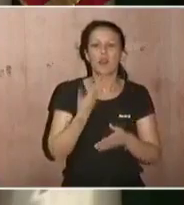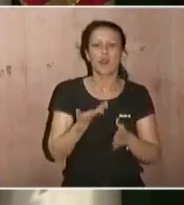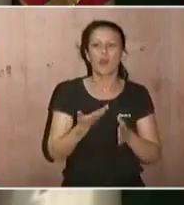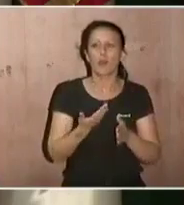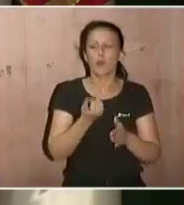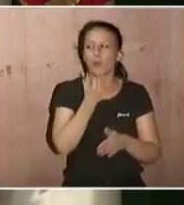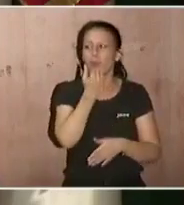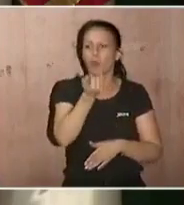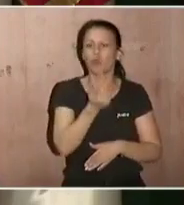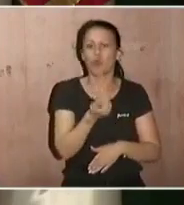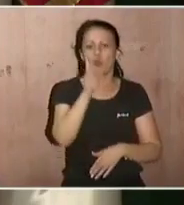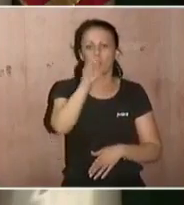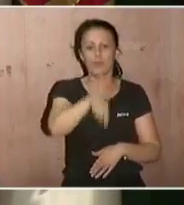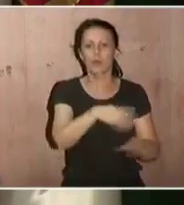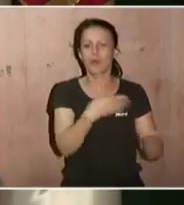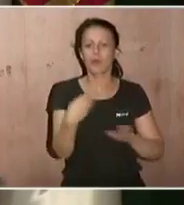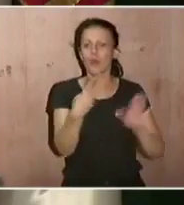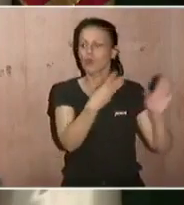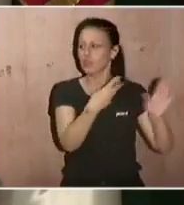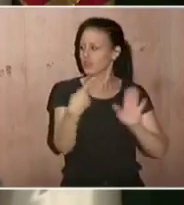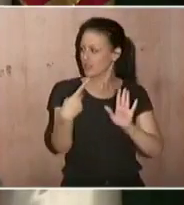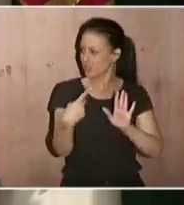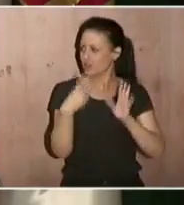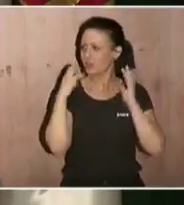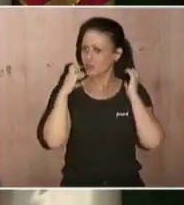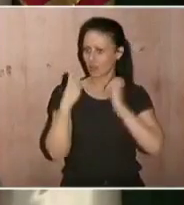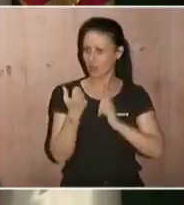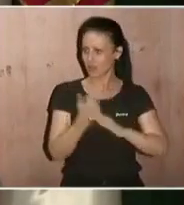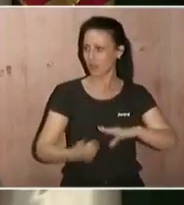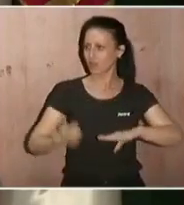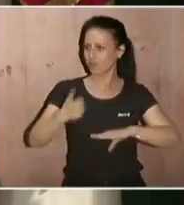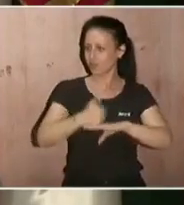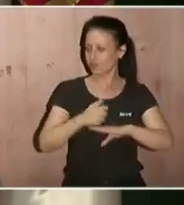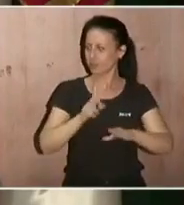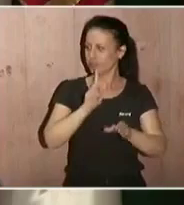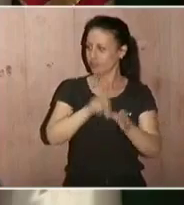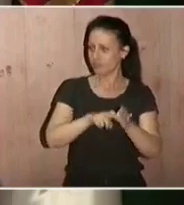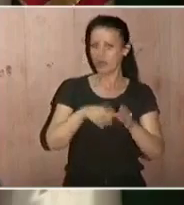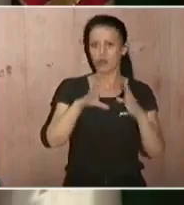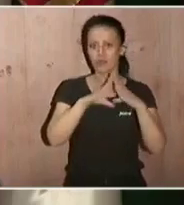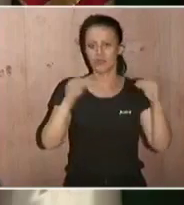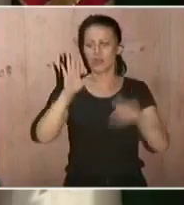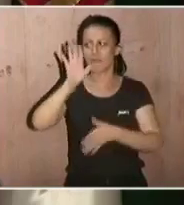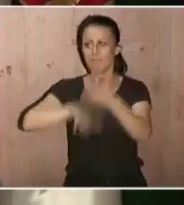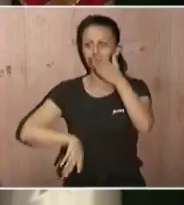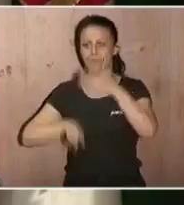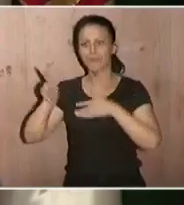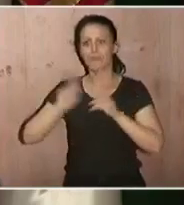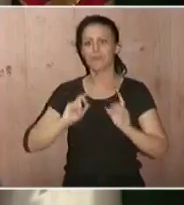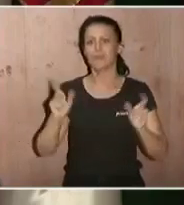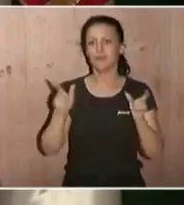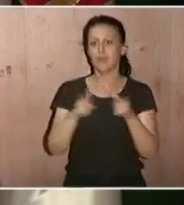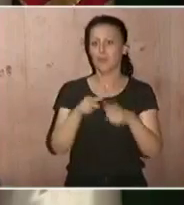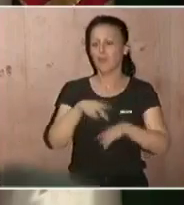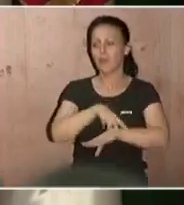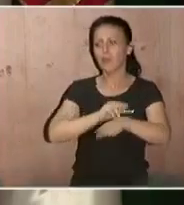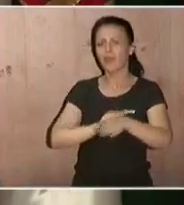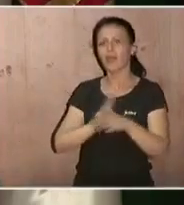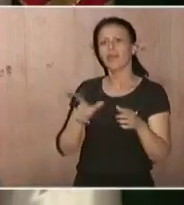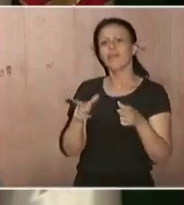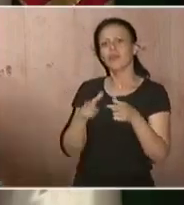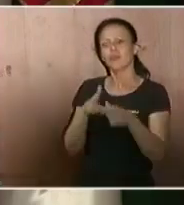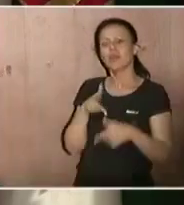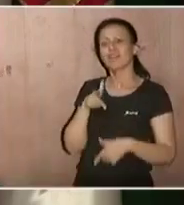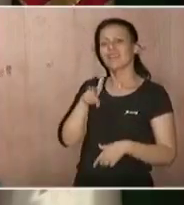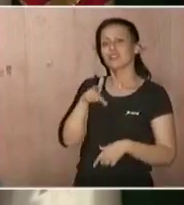el año 86, entonces en la Universidad de Barcelona, en la sección delegada de la Facultad de Derecho en